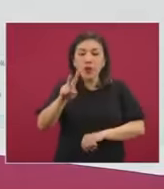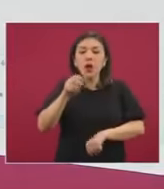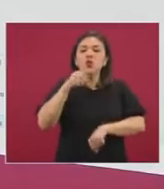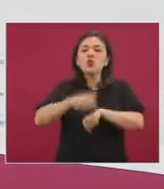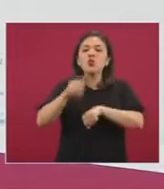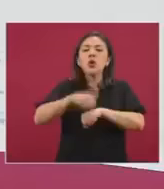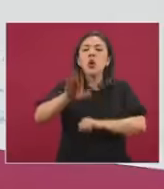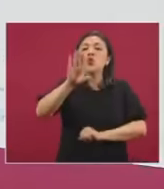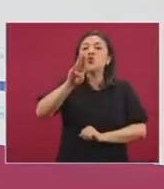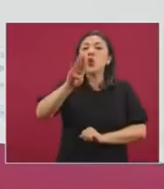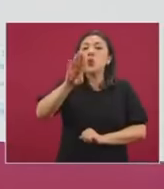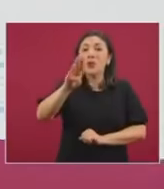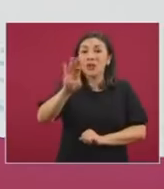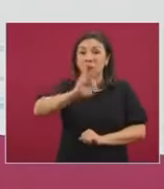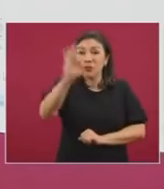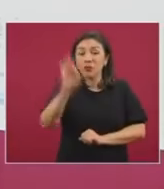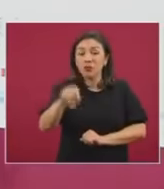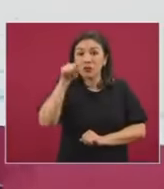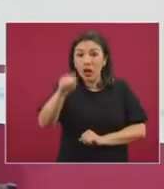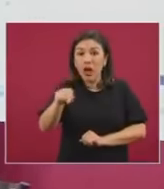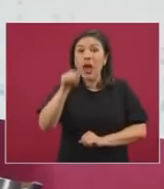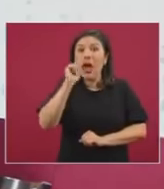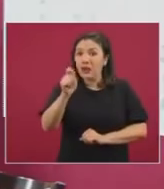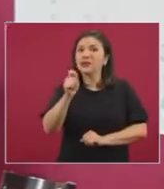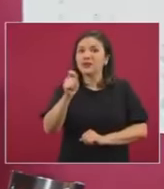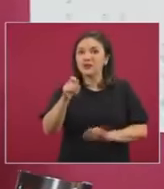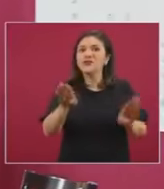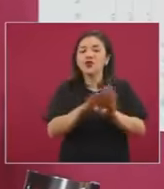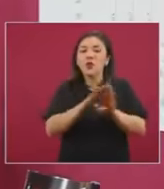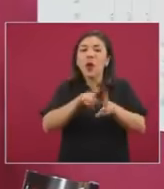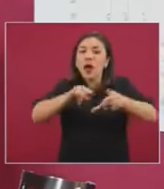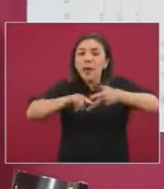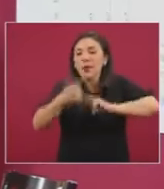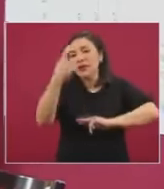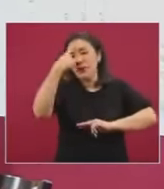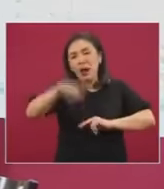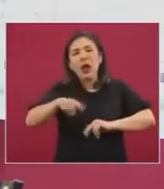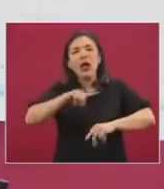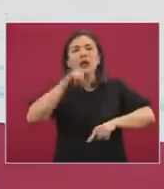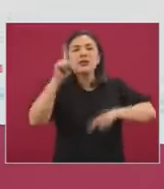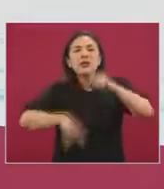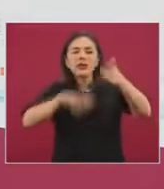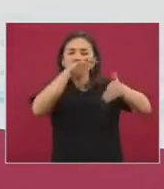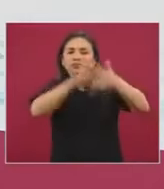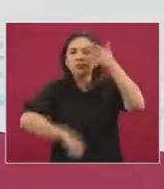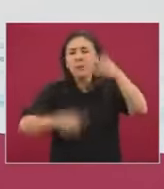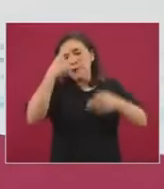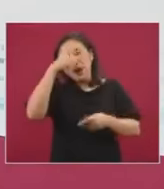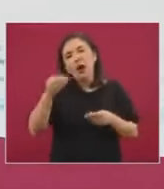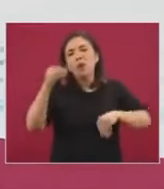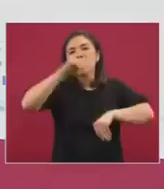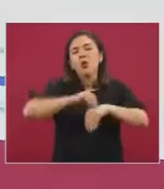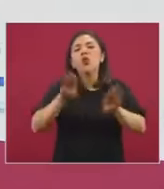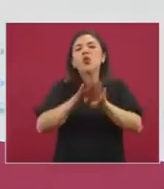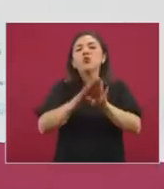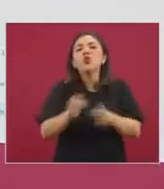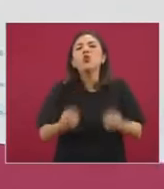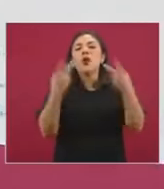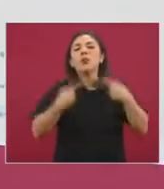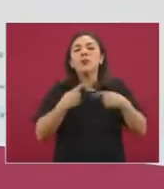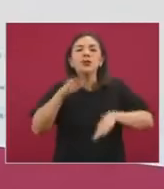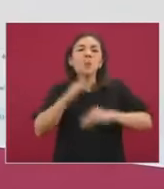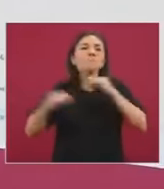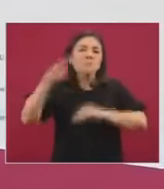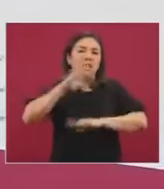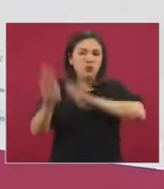90 como el punto para que a partir de ahí es la resta que les decía para cuantificar el exceso de mortalidad. Y la